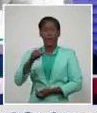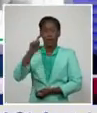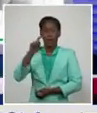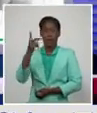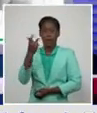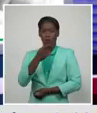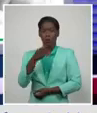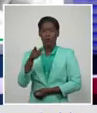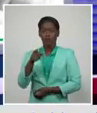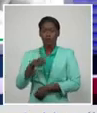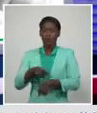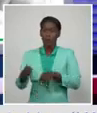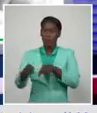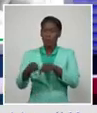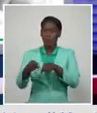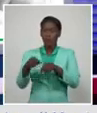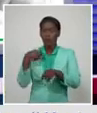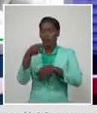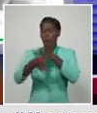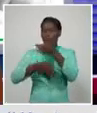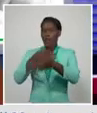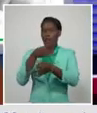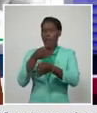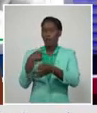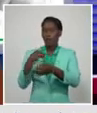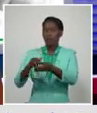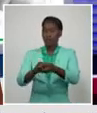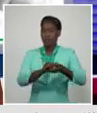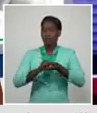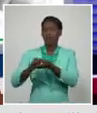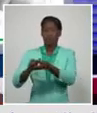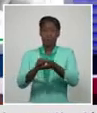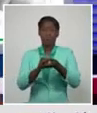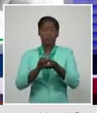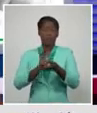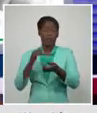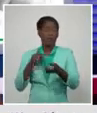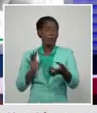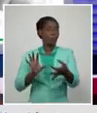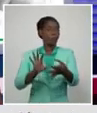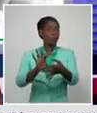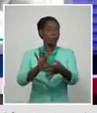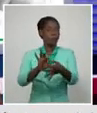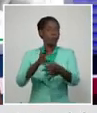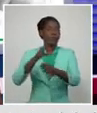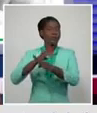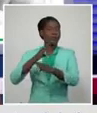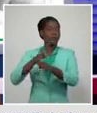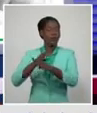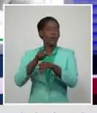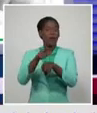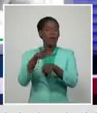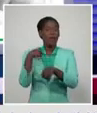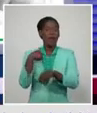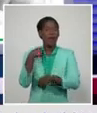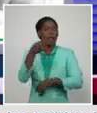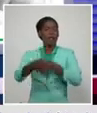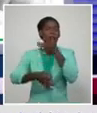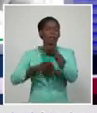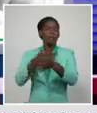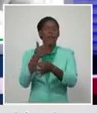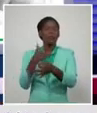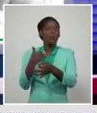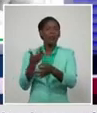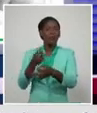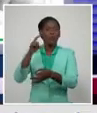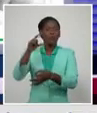y es que nuestra colega Bárbara Díaz Trovajo, quien ya se encuentra activa desde Santiago de Cuba, nos reporta que con el